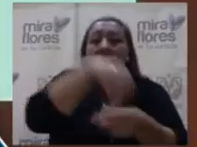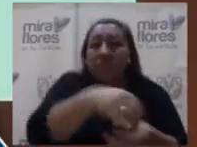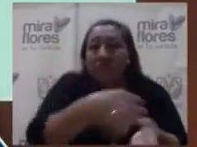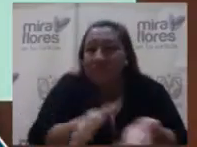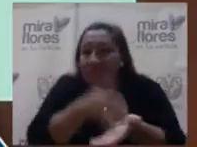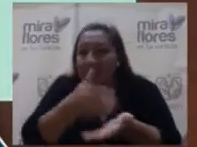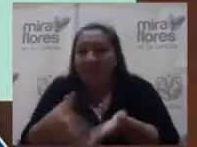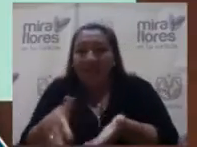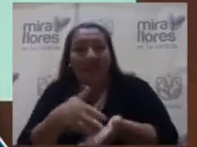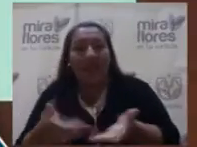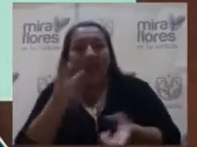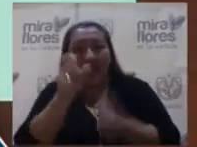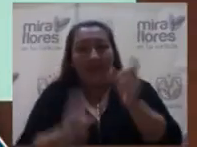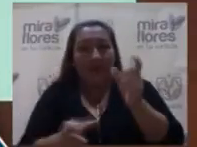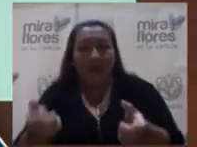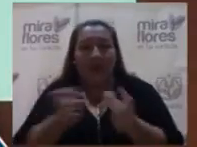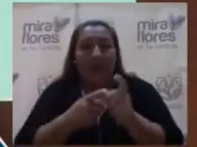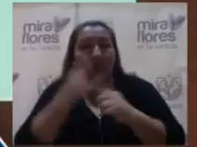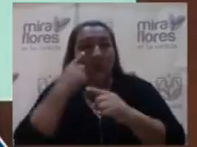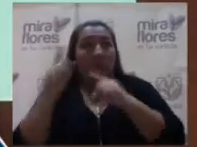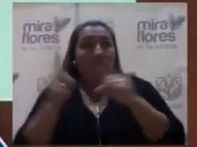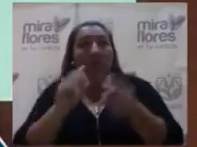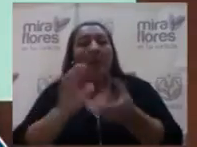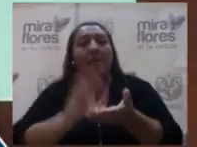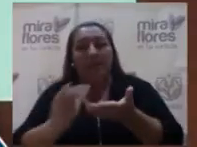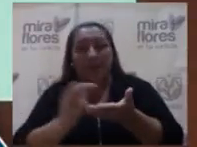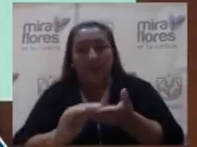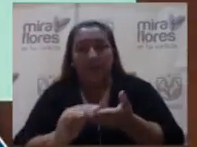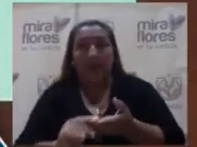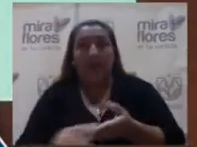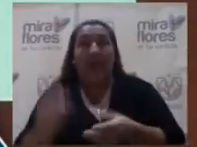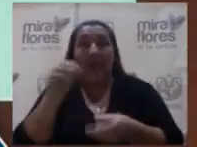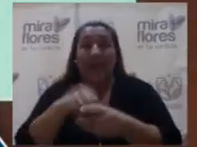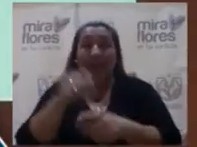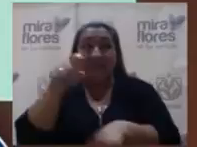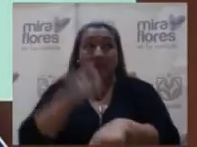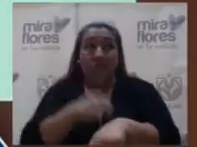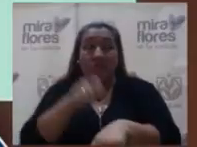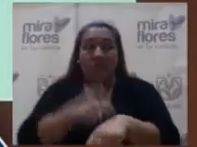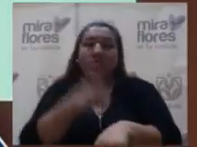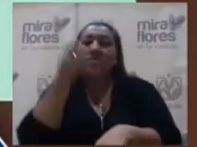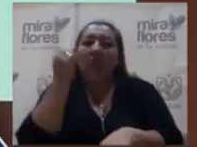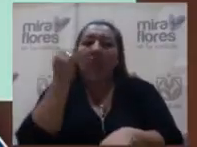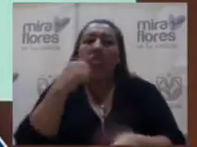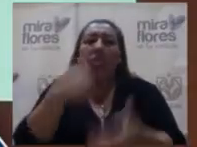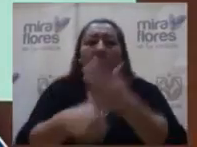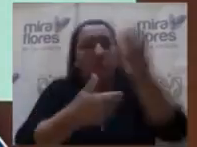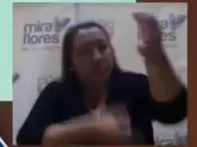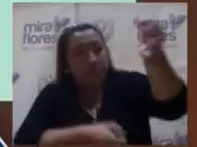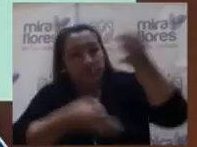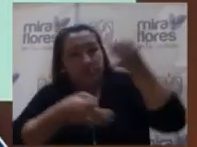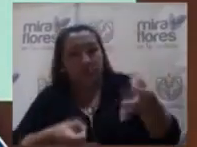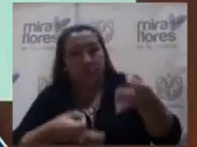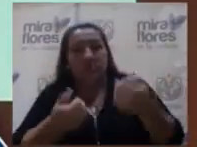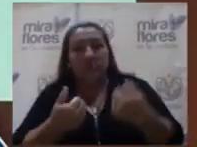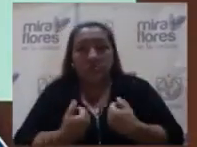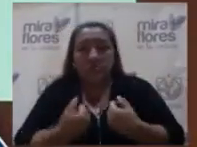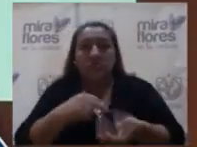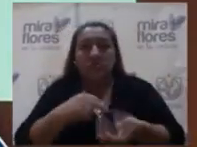de vacaciones y un inspector de licencia. En ese momento, habían expedientes que tenían